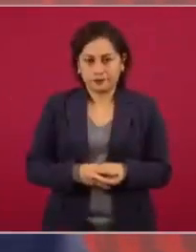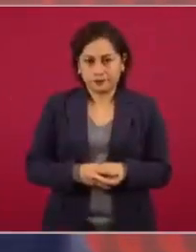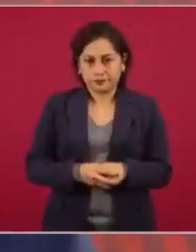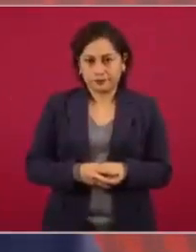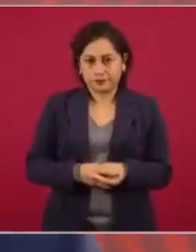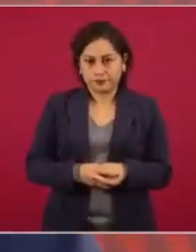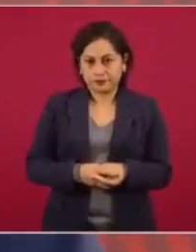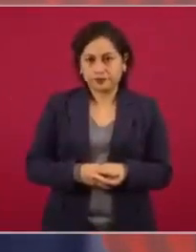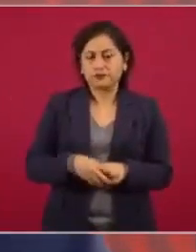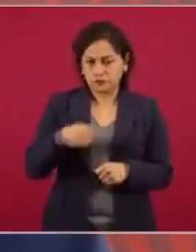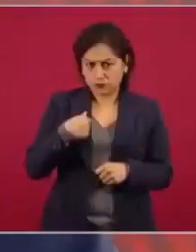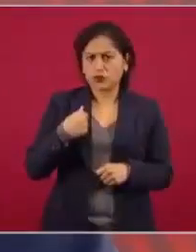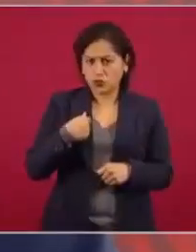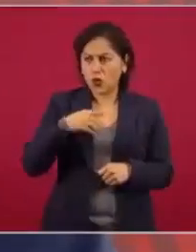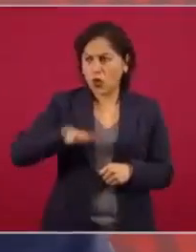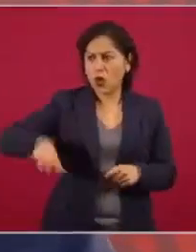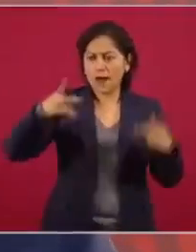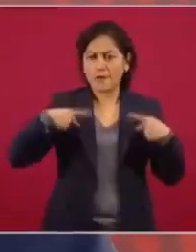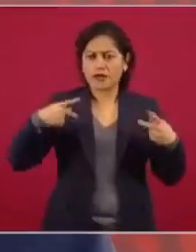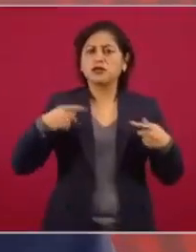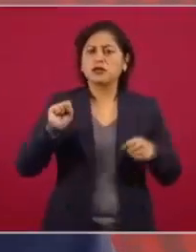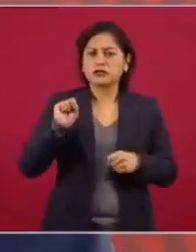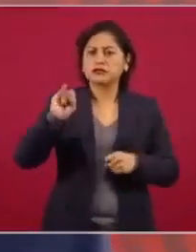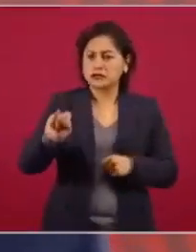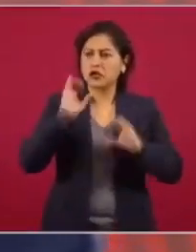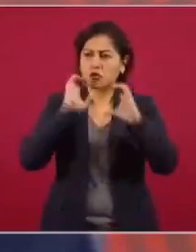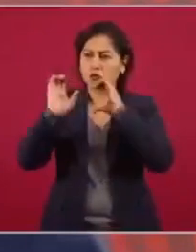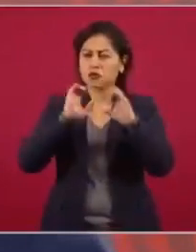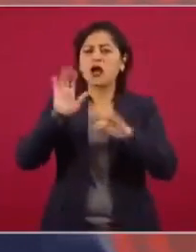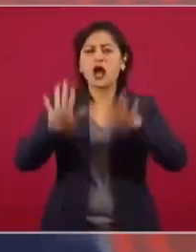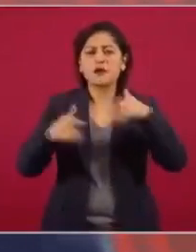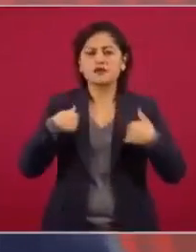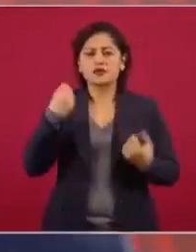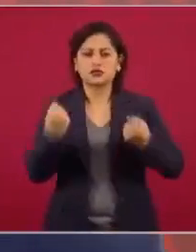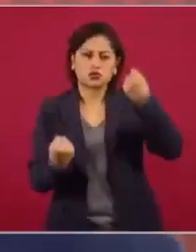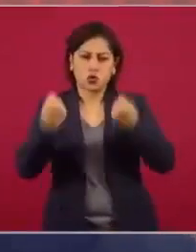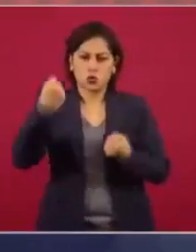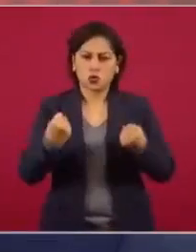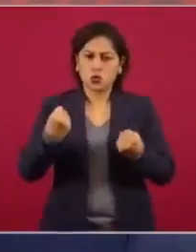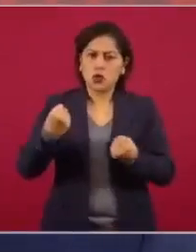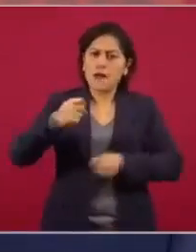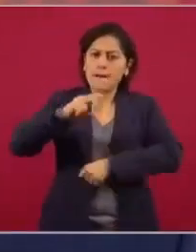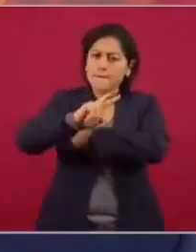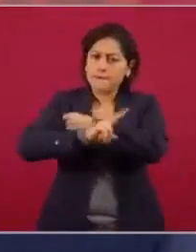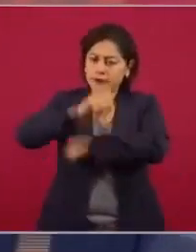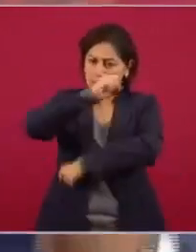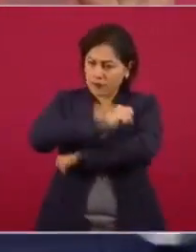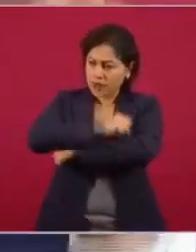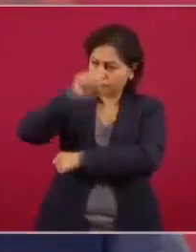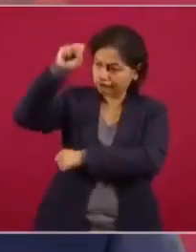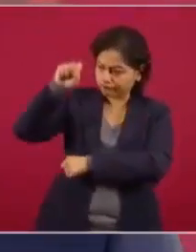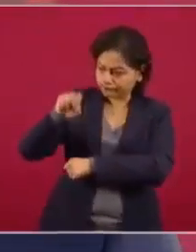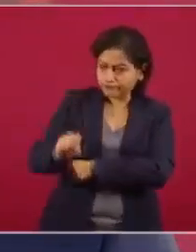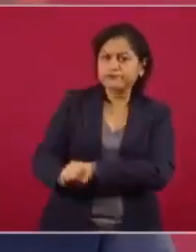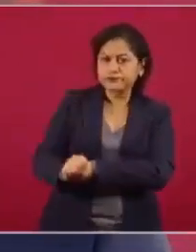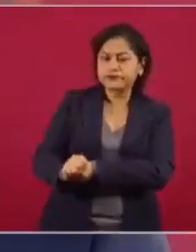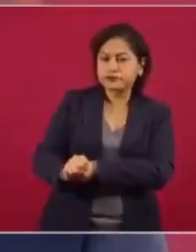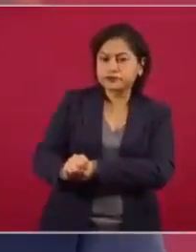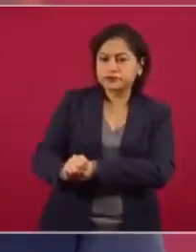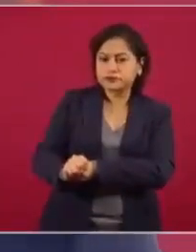Sí tengo comunicación con la gente, a veces tengo que subir el vidrio. A mis adversarios pues no les gusta que yo tenga el vidrio